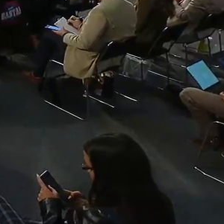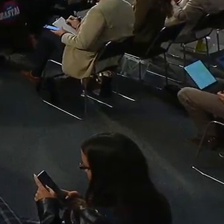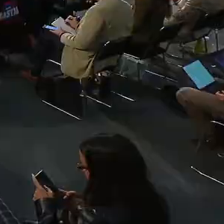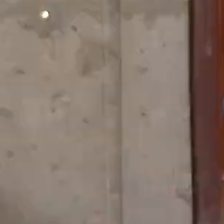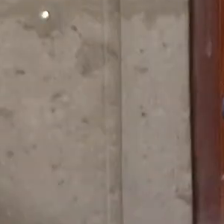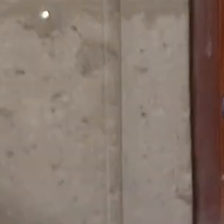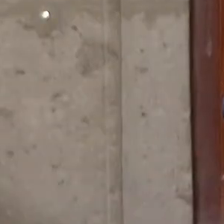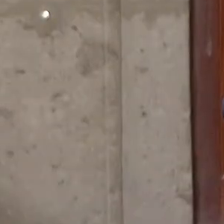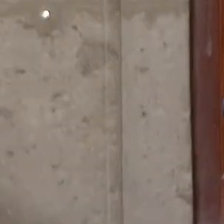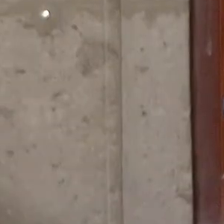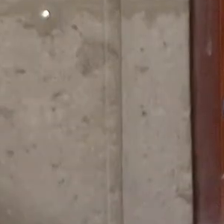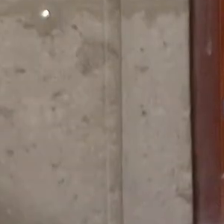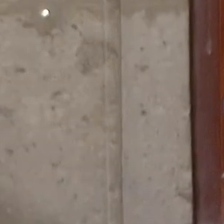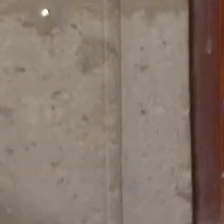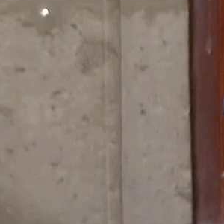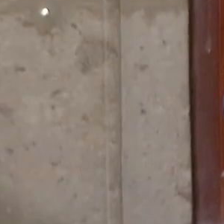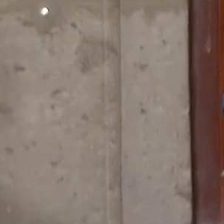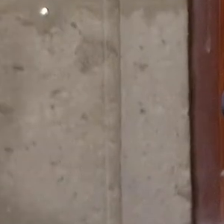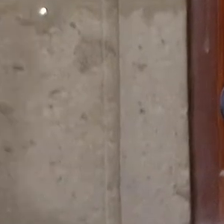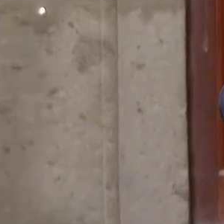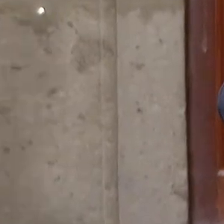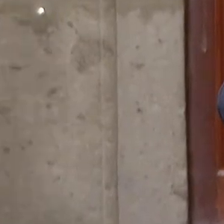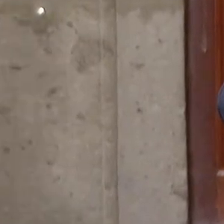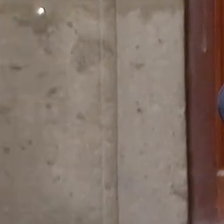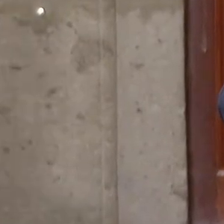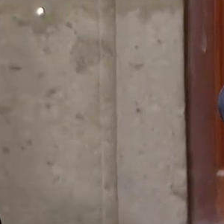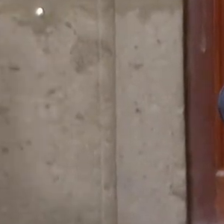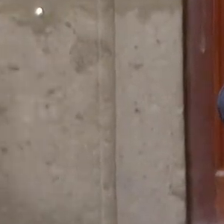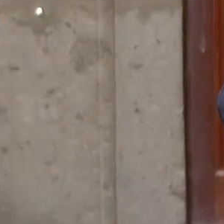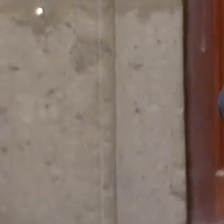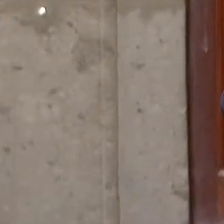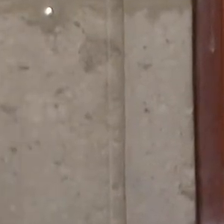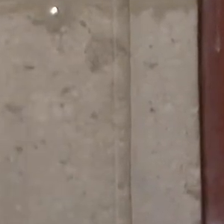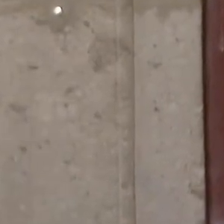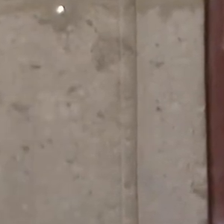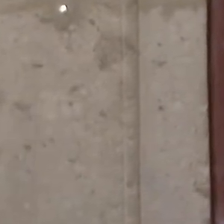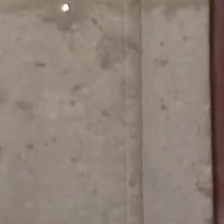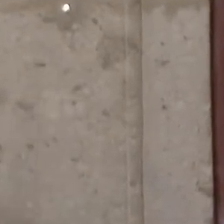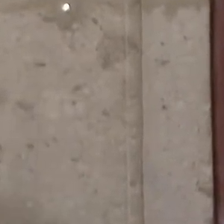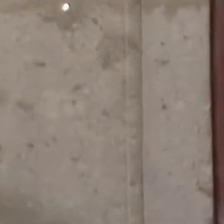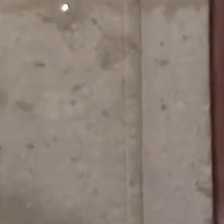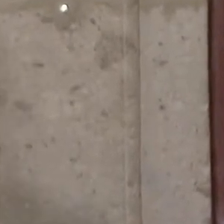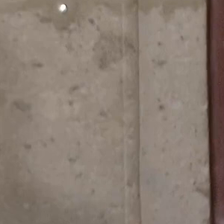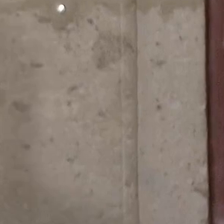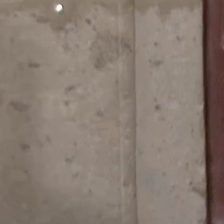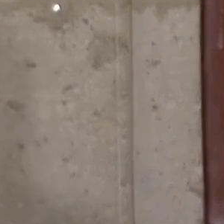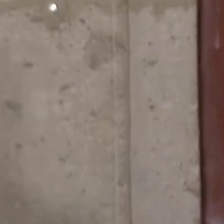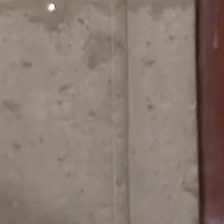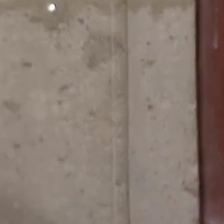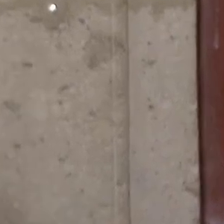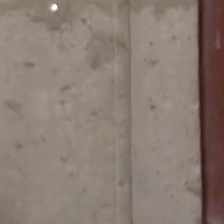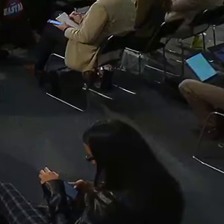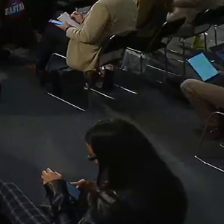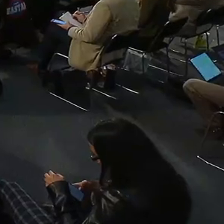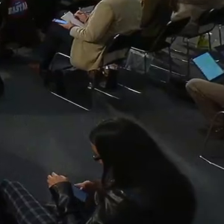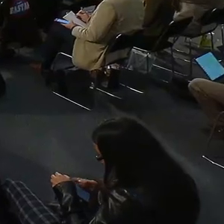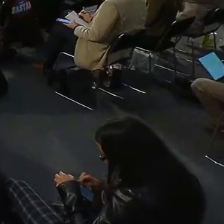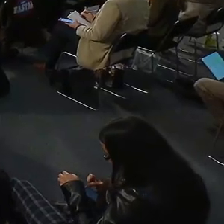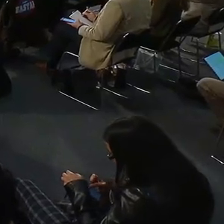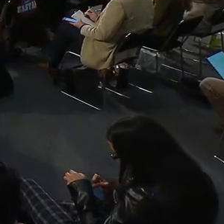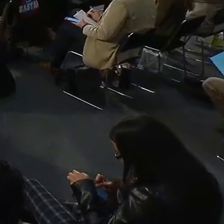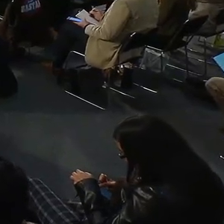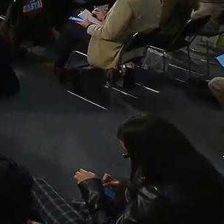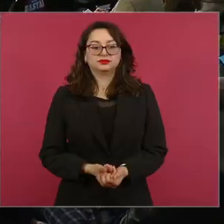orgánica. ¿Pero con quién simpatiza? Con la oposición, con el PAN. Ah, sí, pues